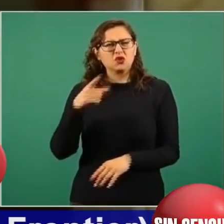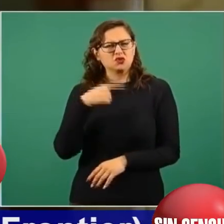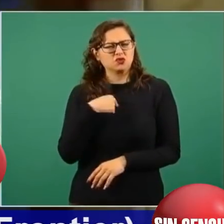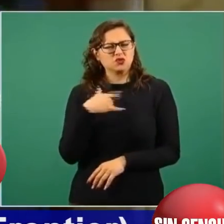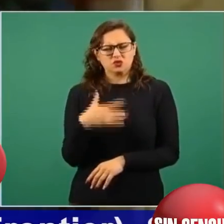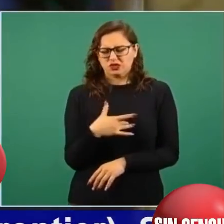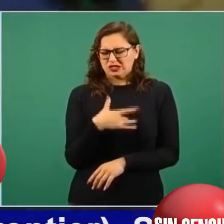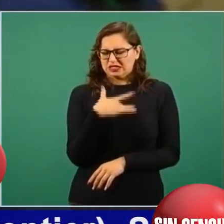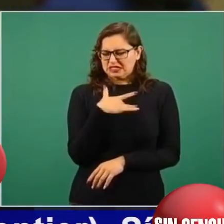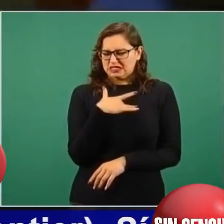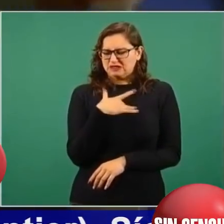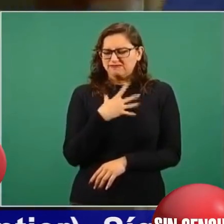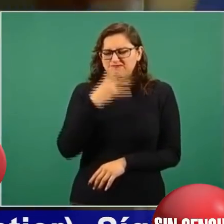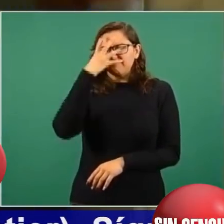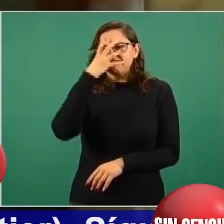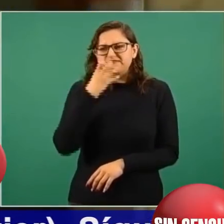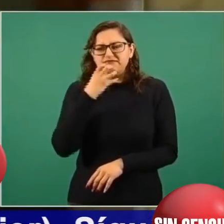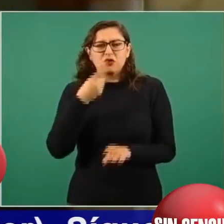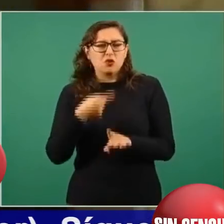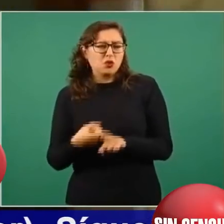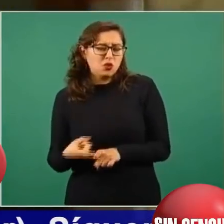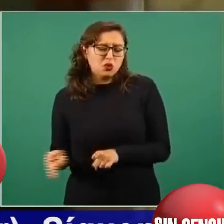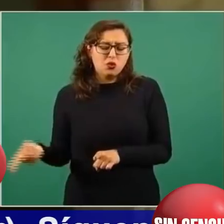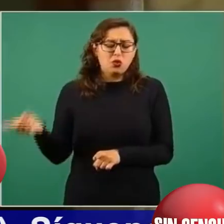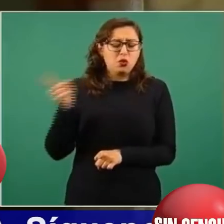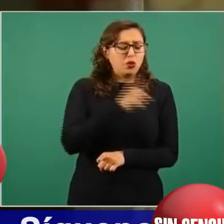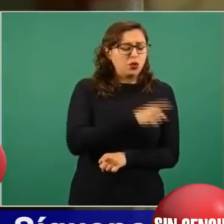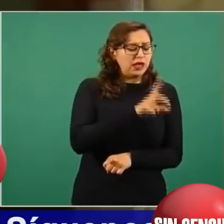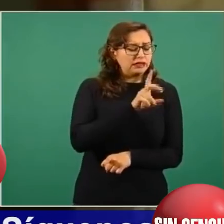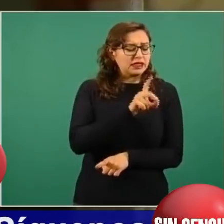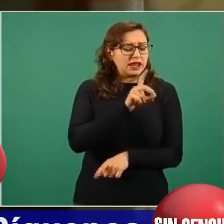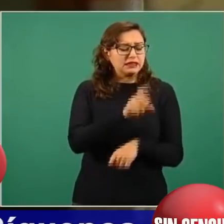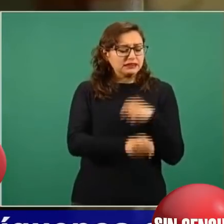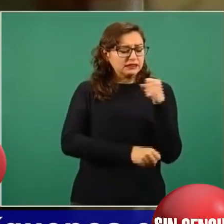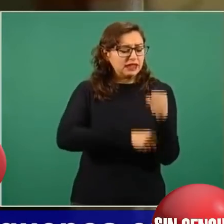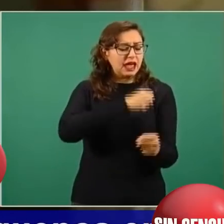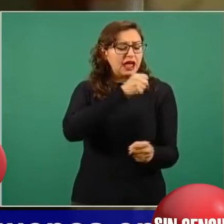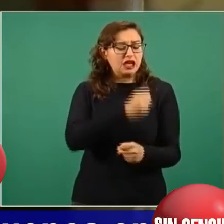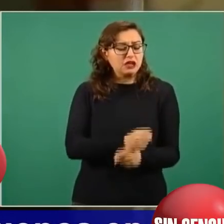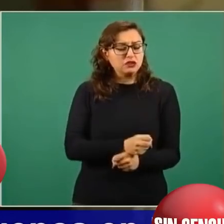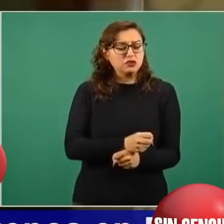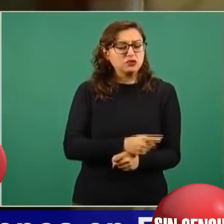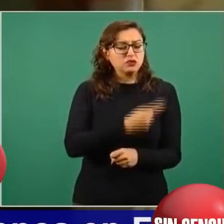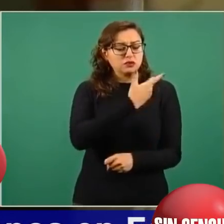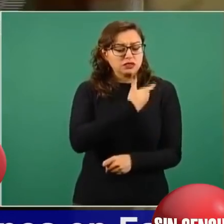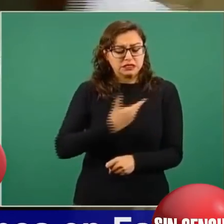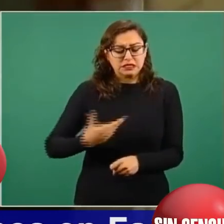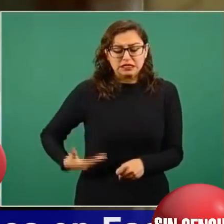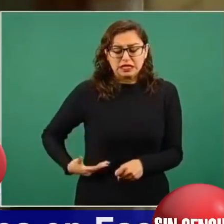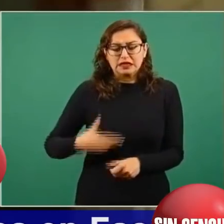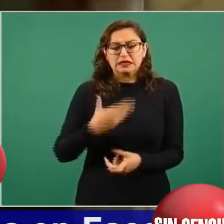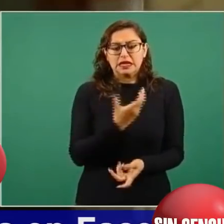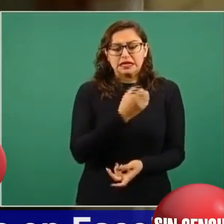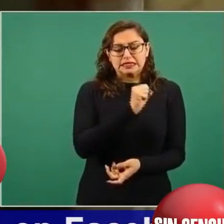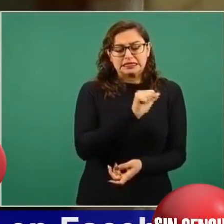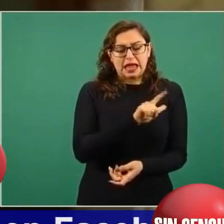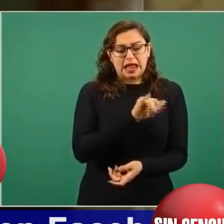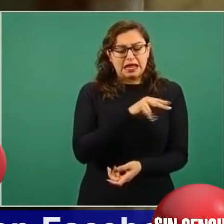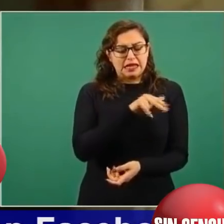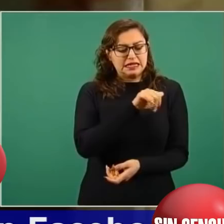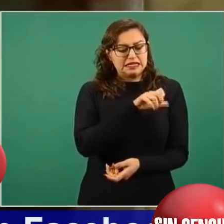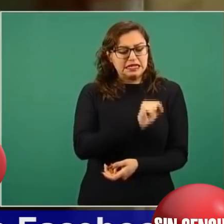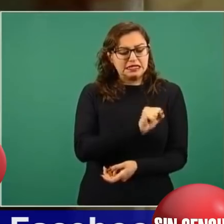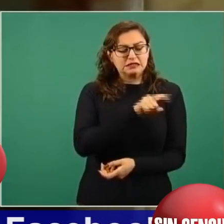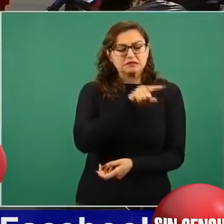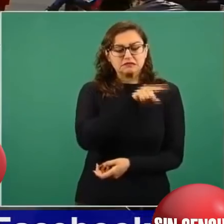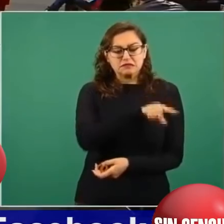el tiempo del salinismo, se olvidó a la escuela a la cual la mayoría de nosotros